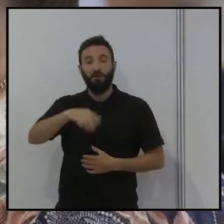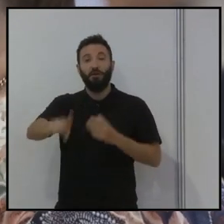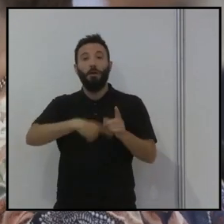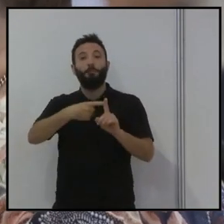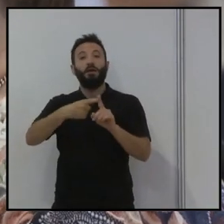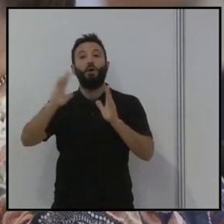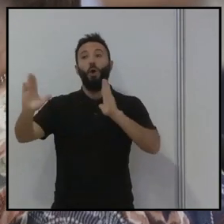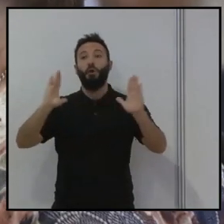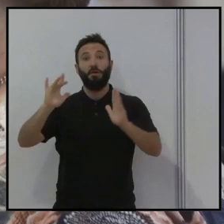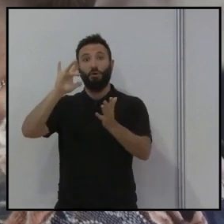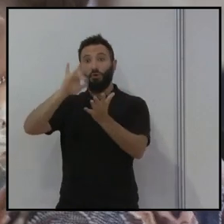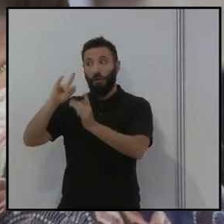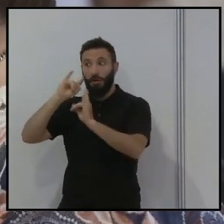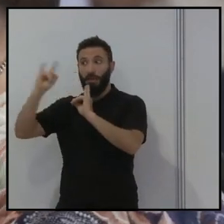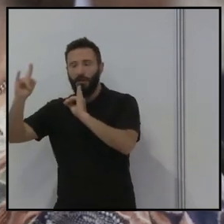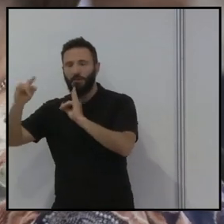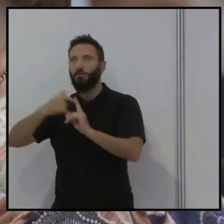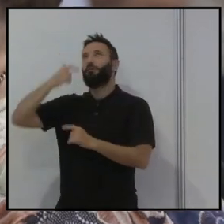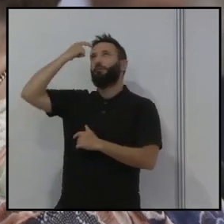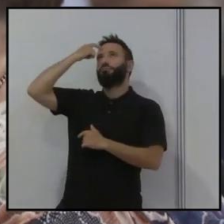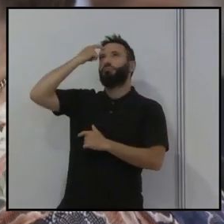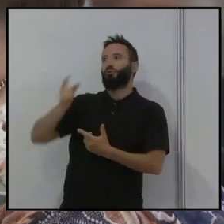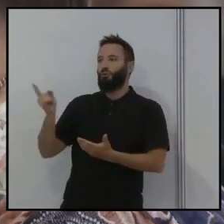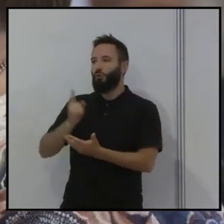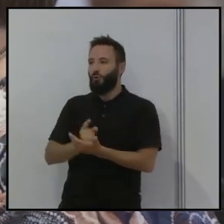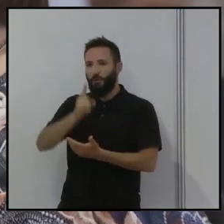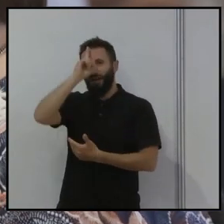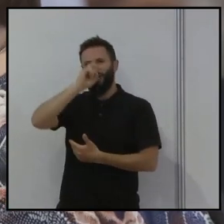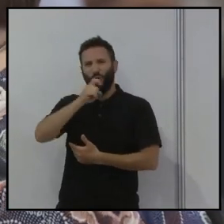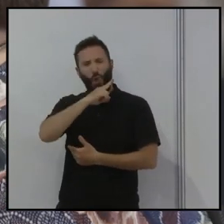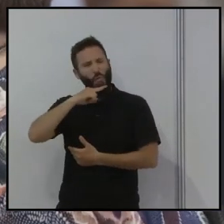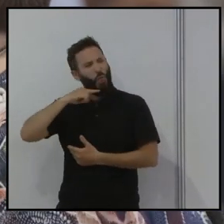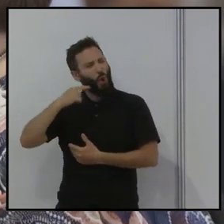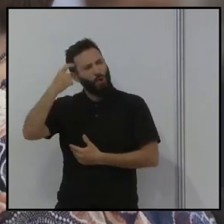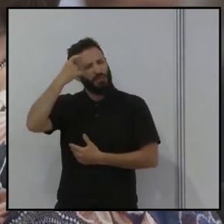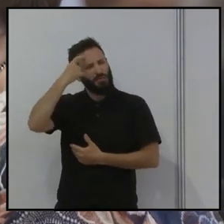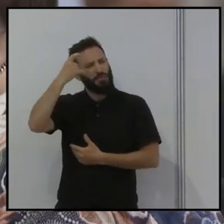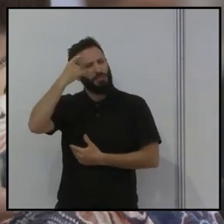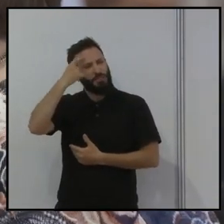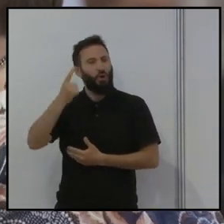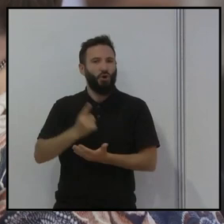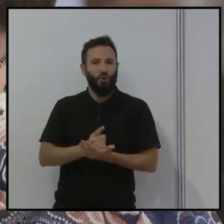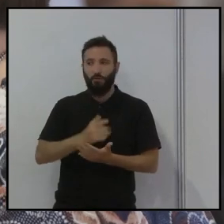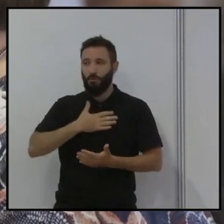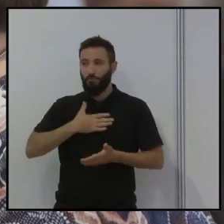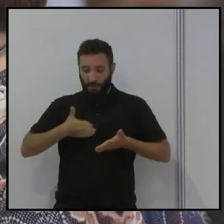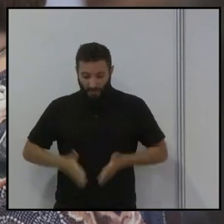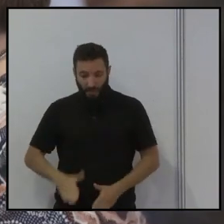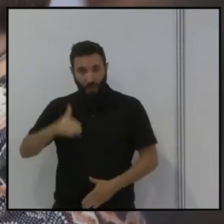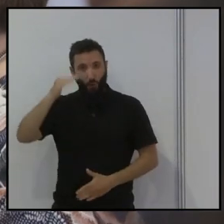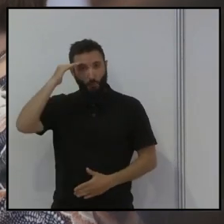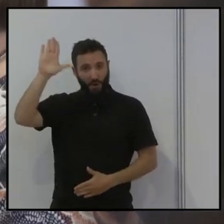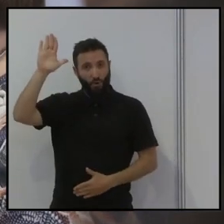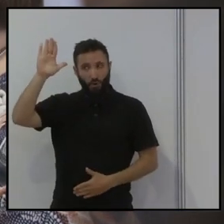que me pasó eso, pues me vino otra vez un recuerdo muy doloroso de nuestro hijo mayor,